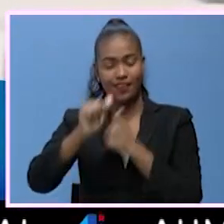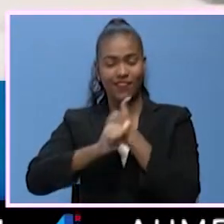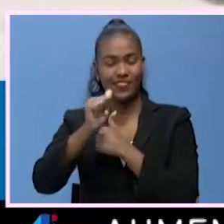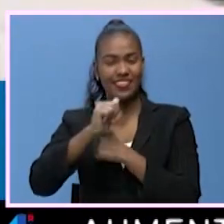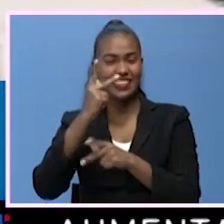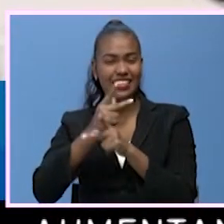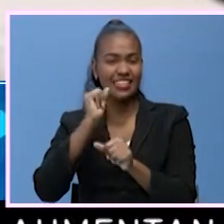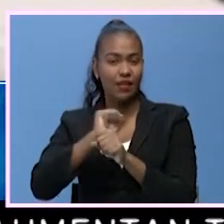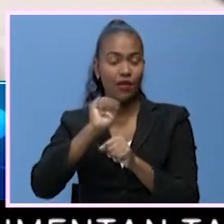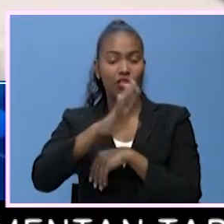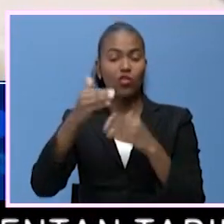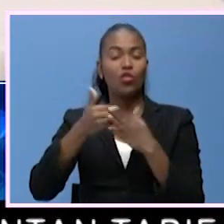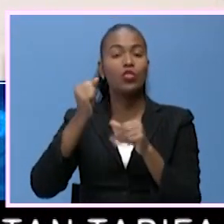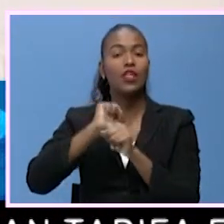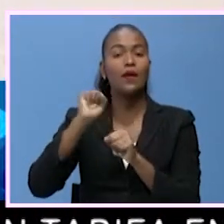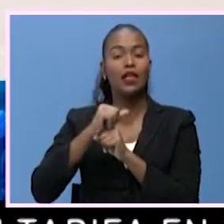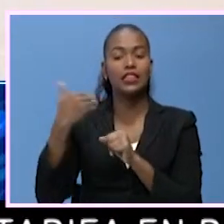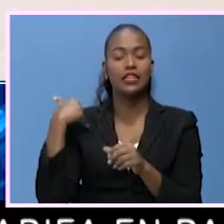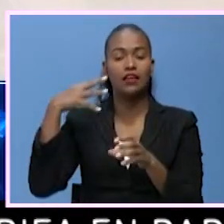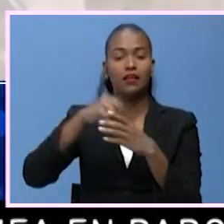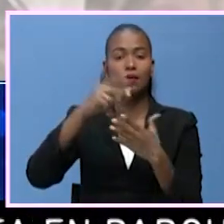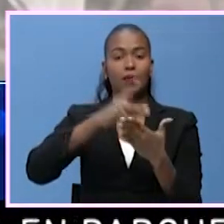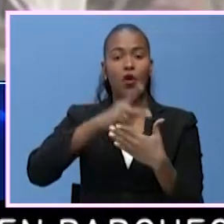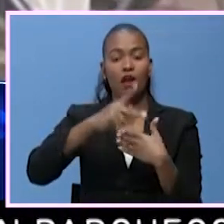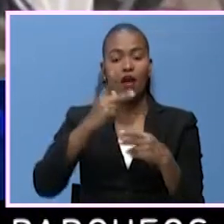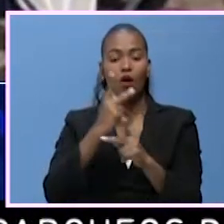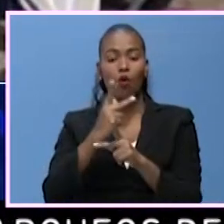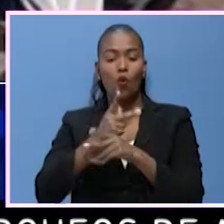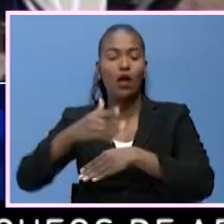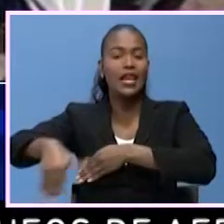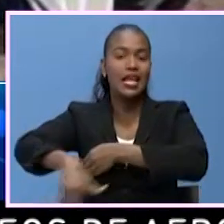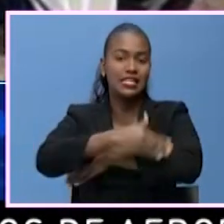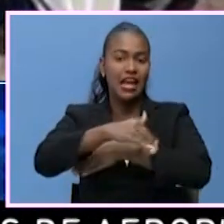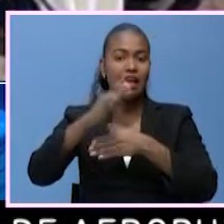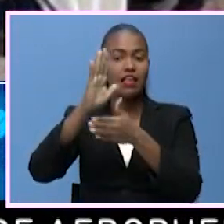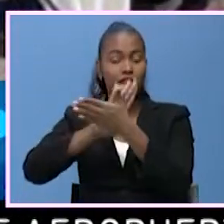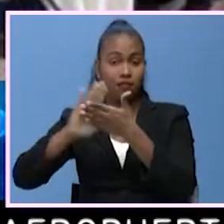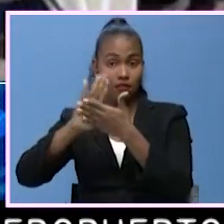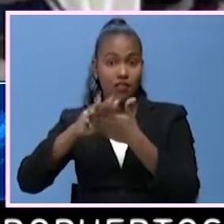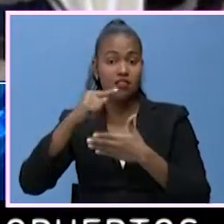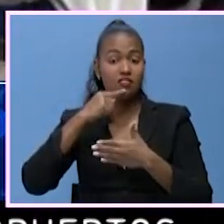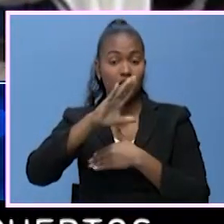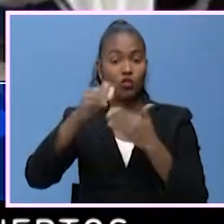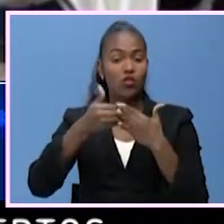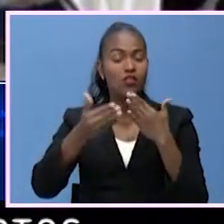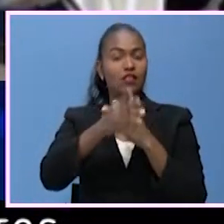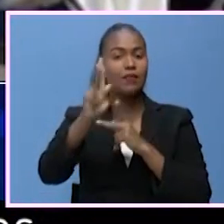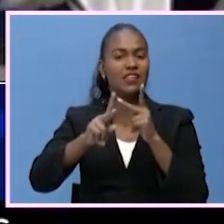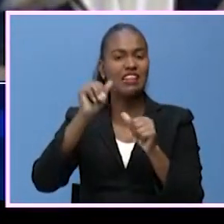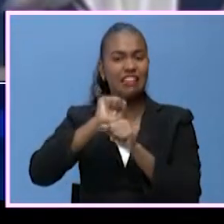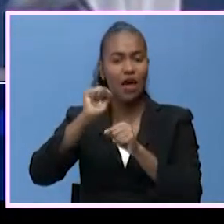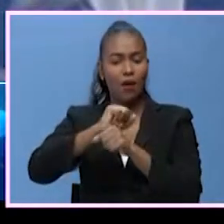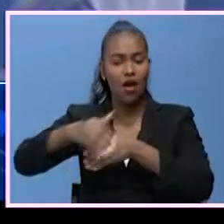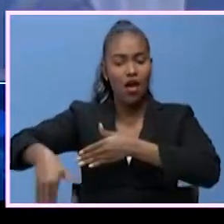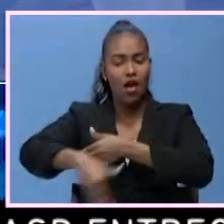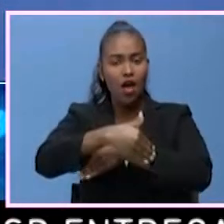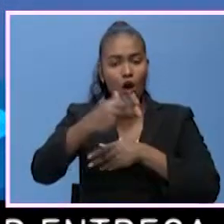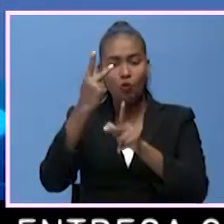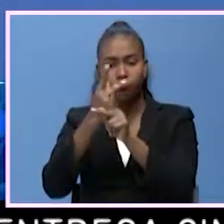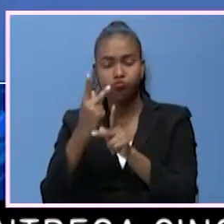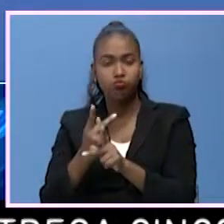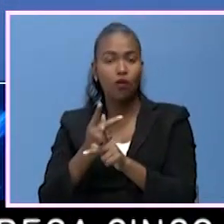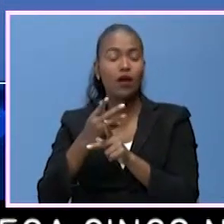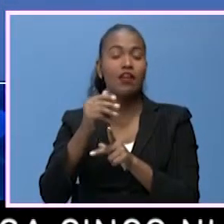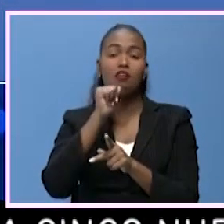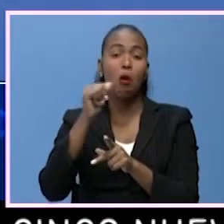laboral a todos los obreros que forman parte del programa de mantenimiento vial. Dijo que para todos esos obreros que están en las brigadas de mantenimiento vial, que